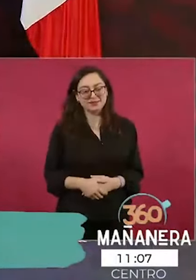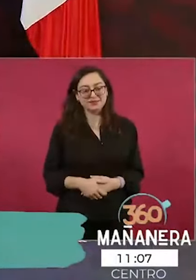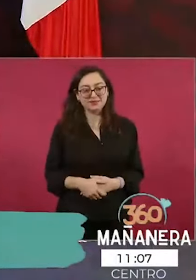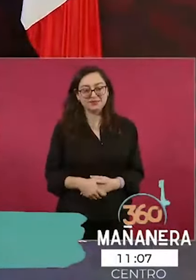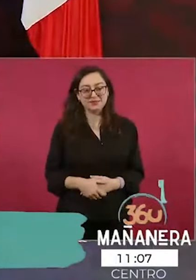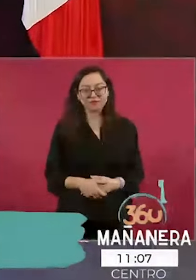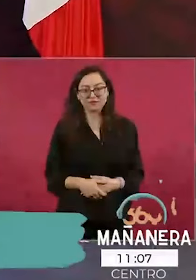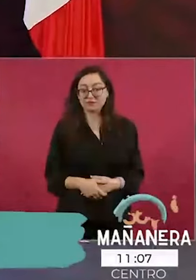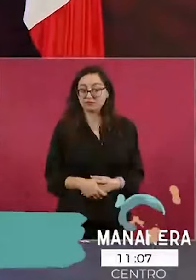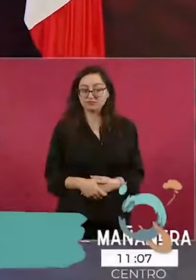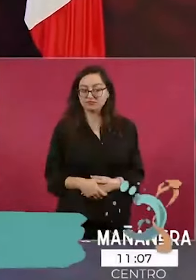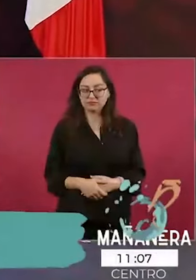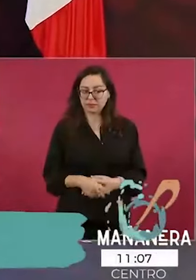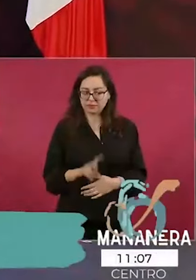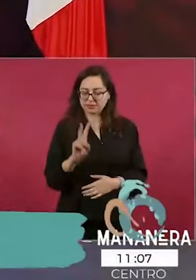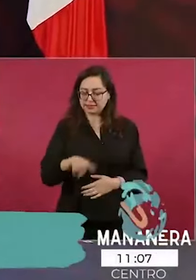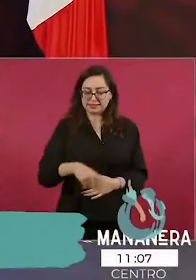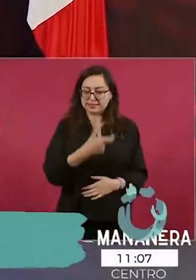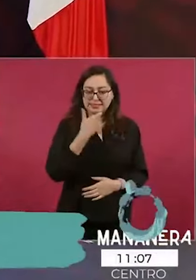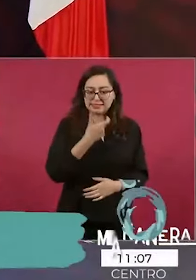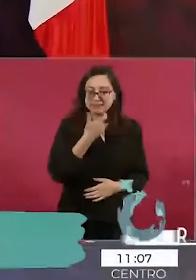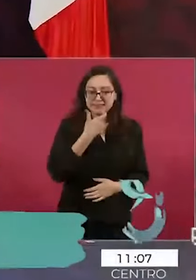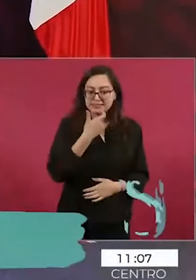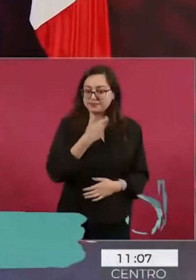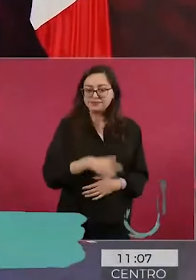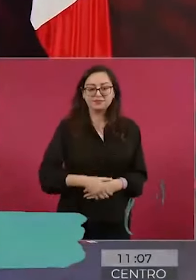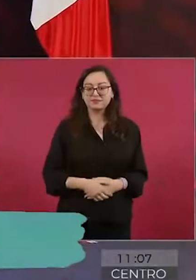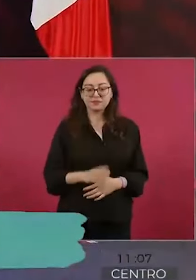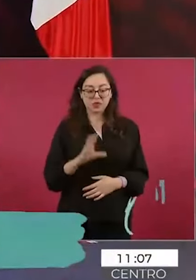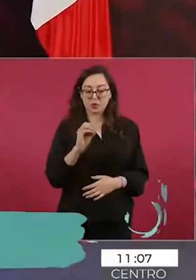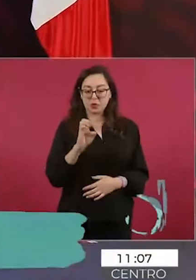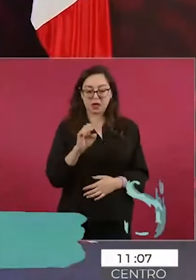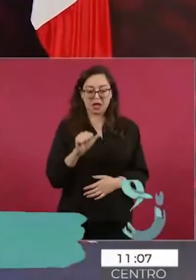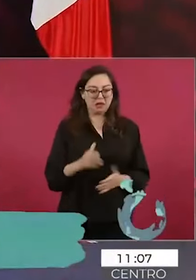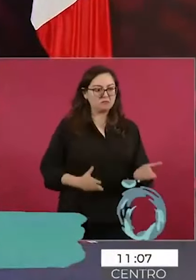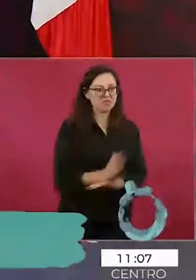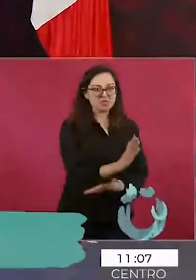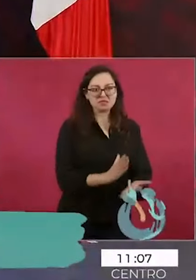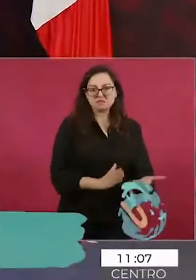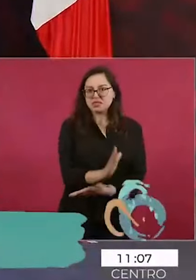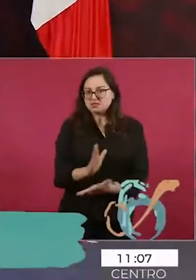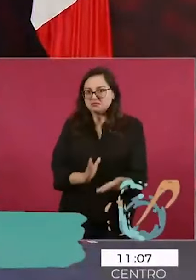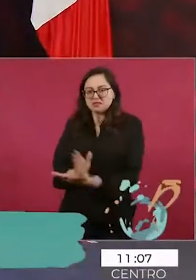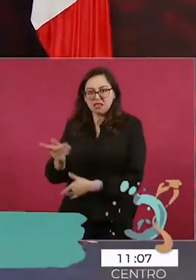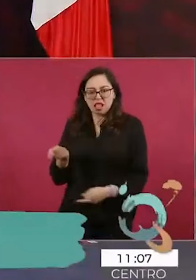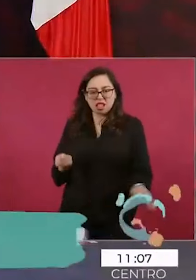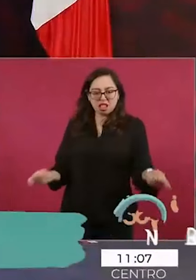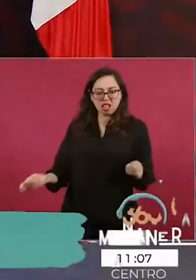Pues no causa risa, se meten en cuestiones políticas.